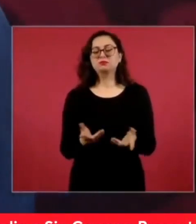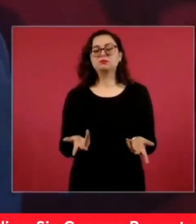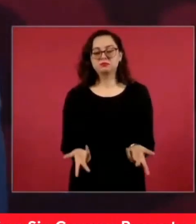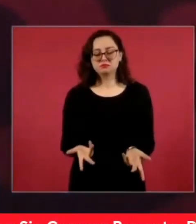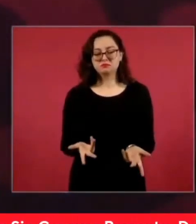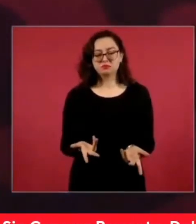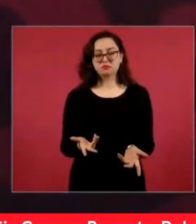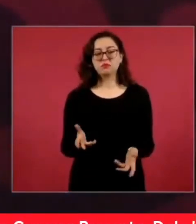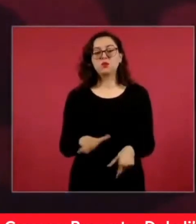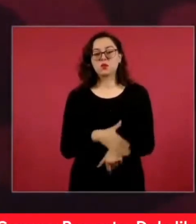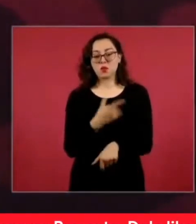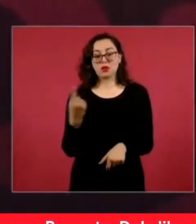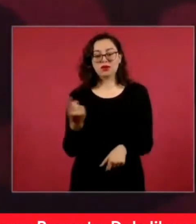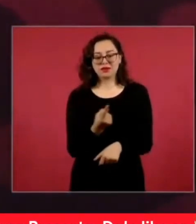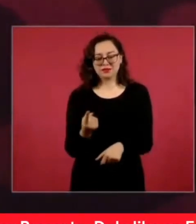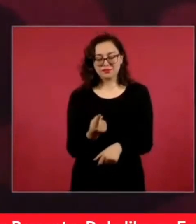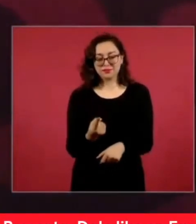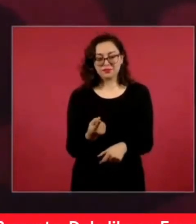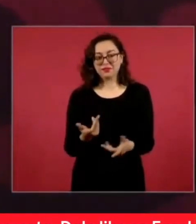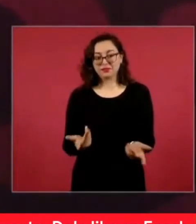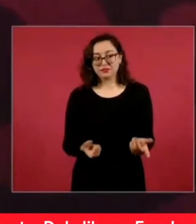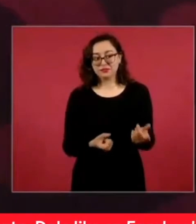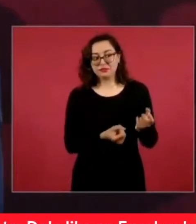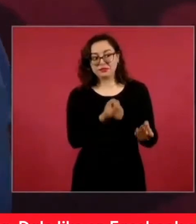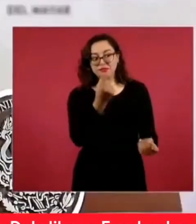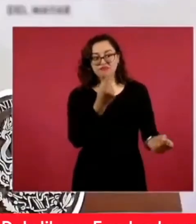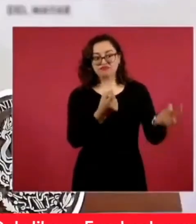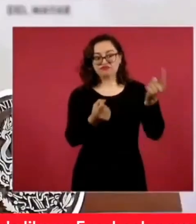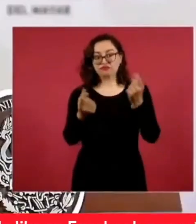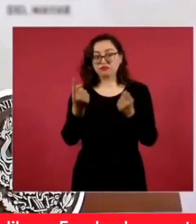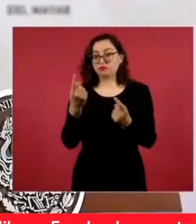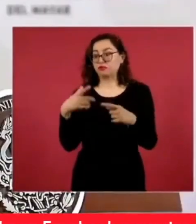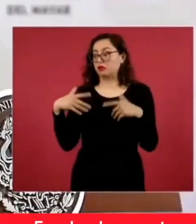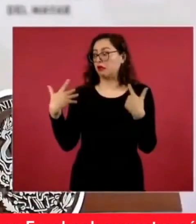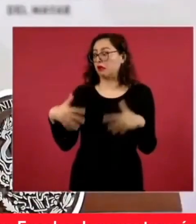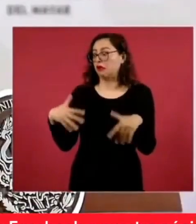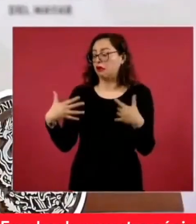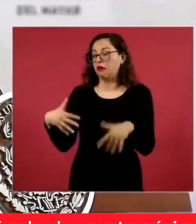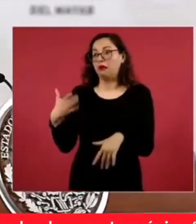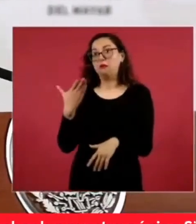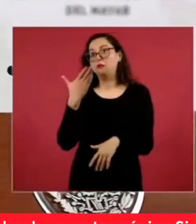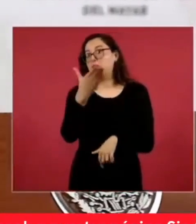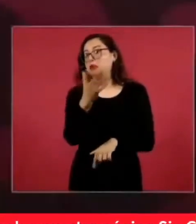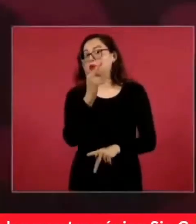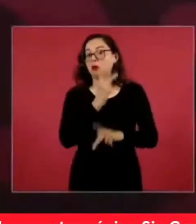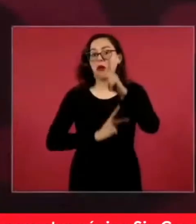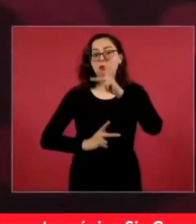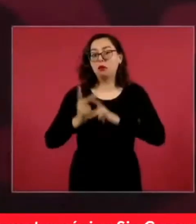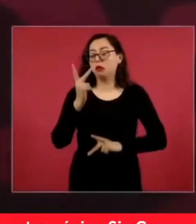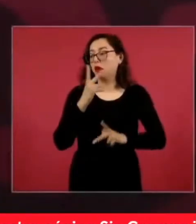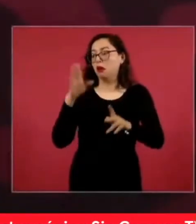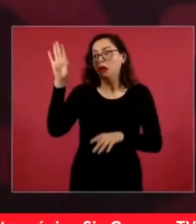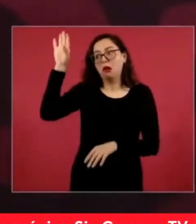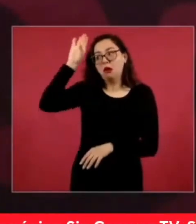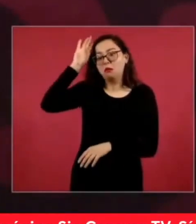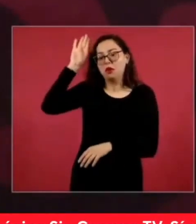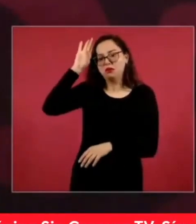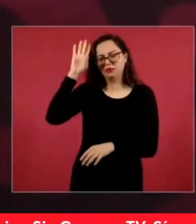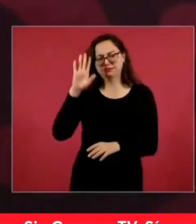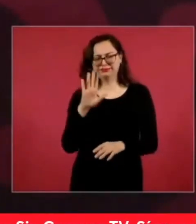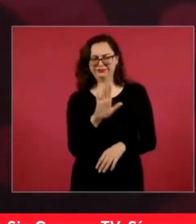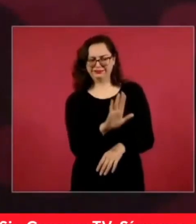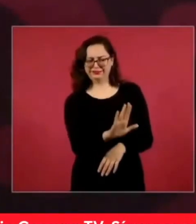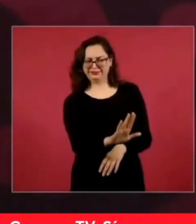contratado menos deuda en términos del Producto Interno Bruto que la que contrató en su